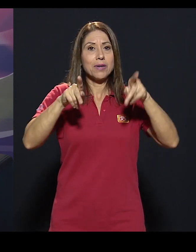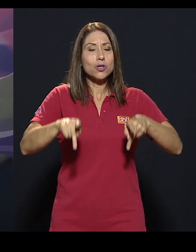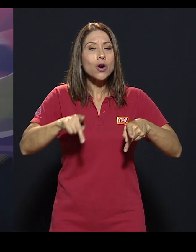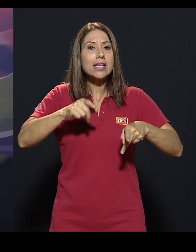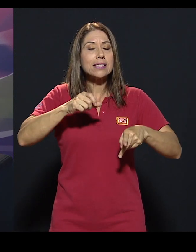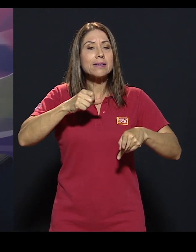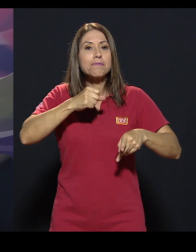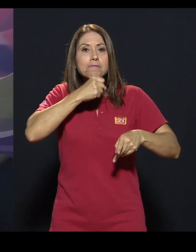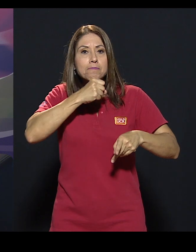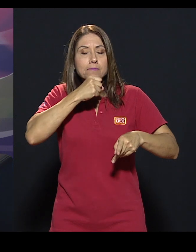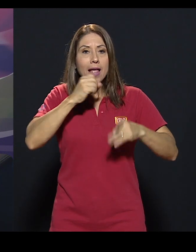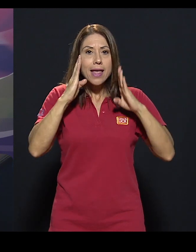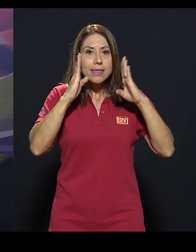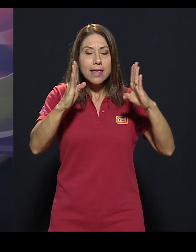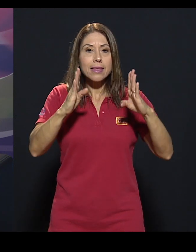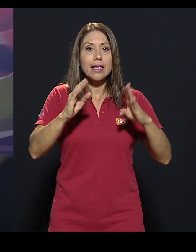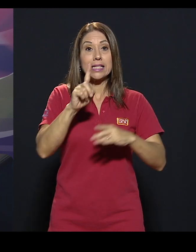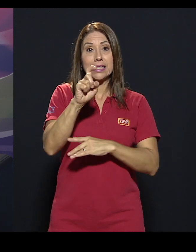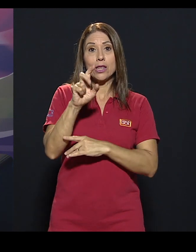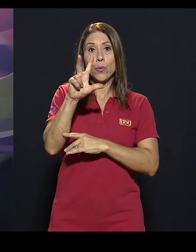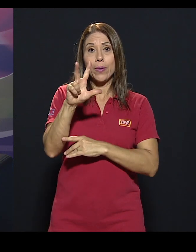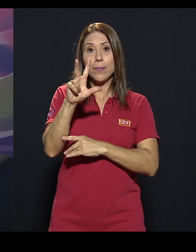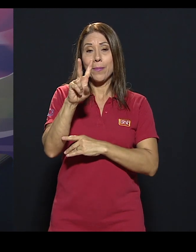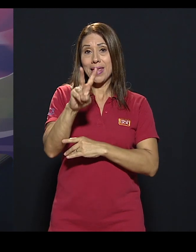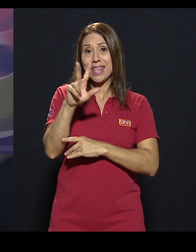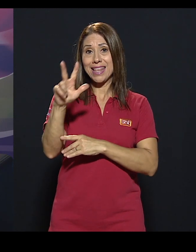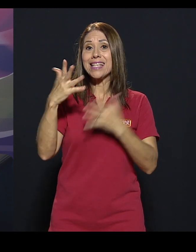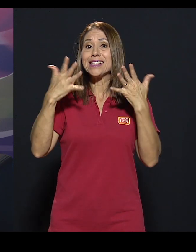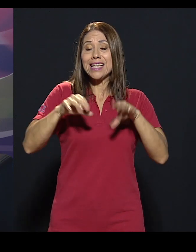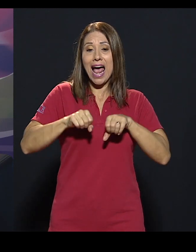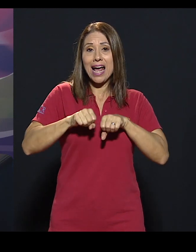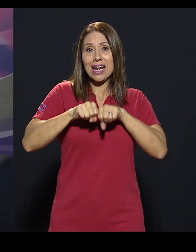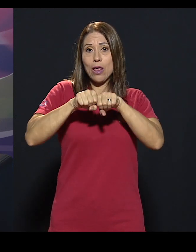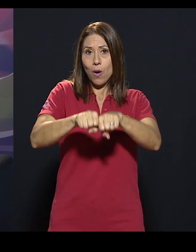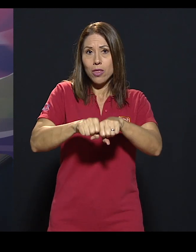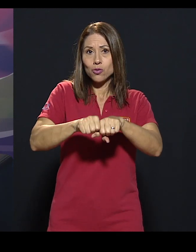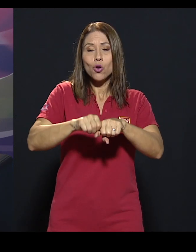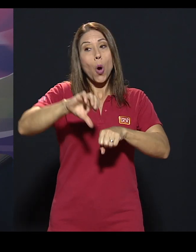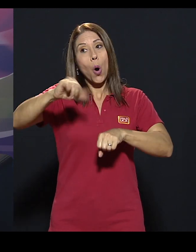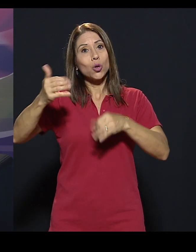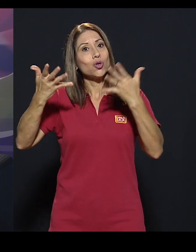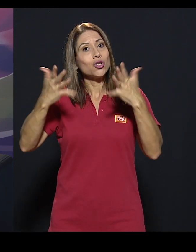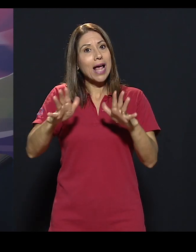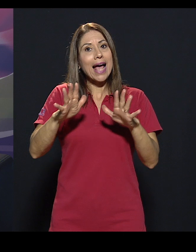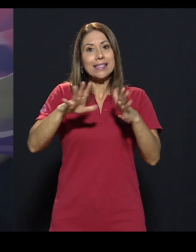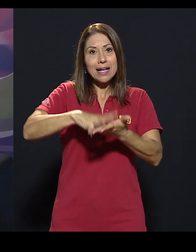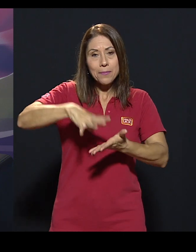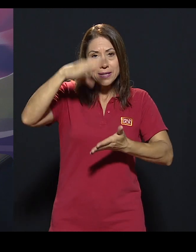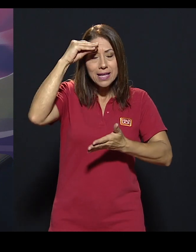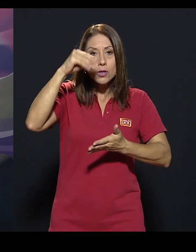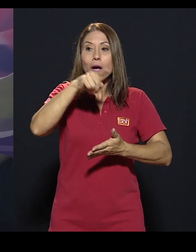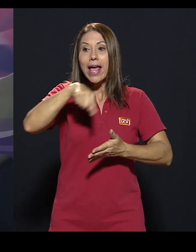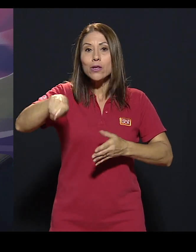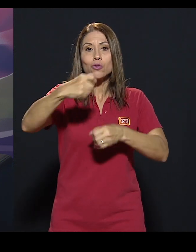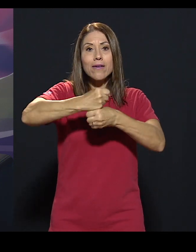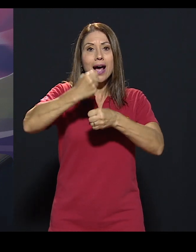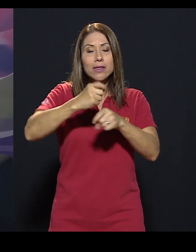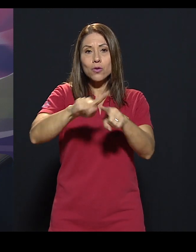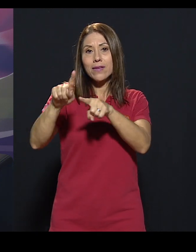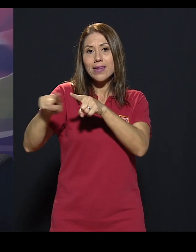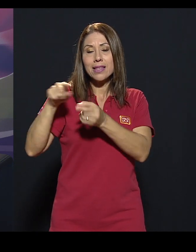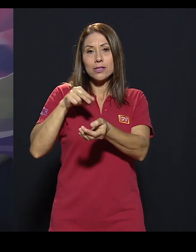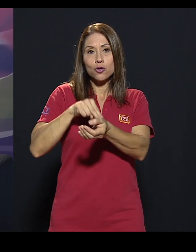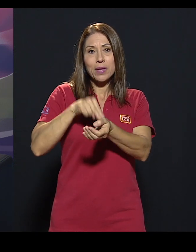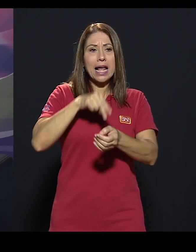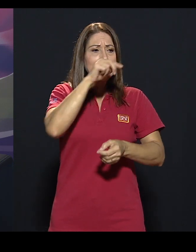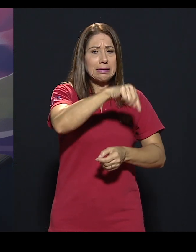123 geriatras graduados y 60 más en formación que están trabajando ya en hospitales y hay que reforzar esos hospitales para que